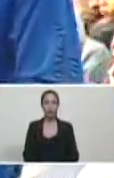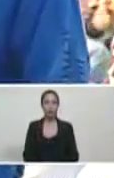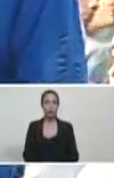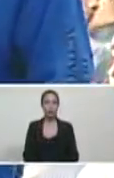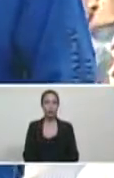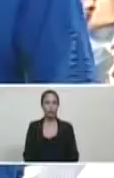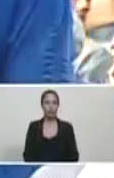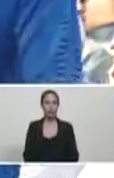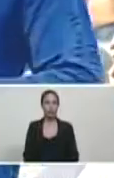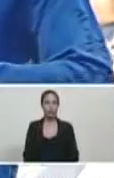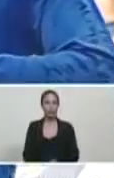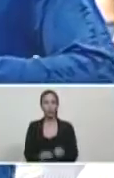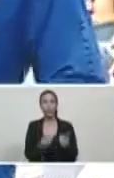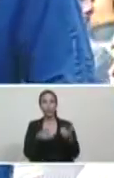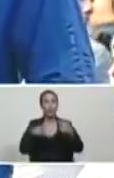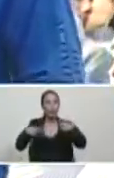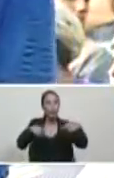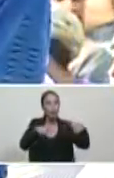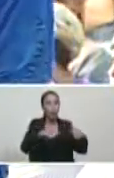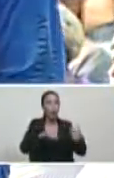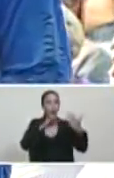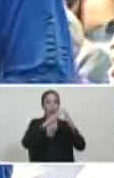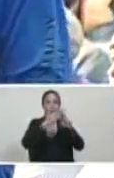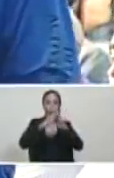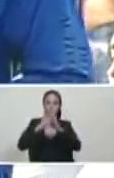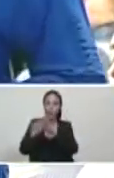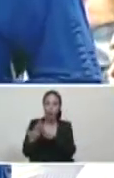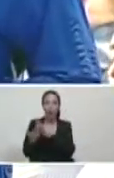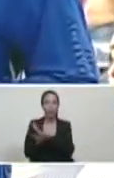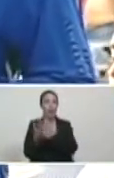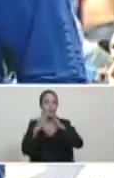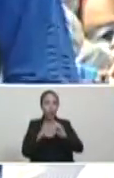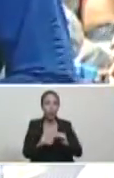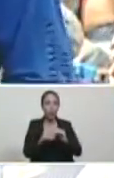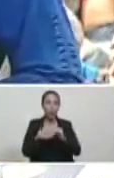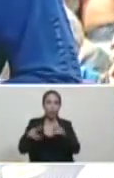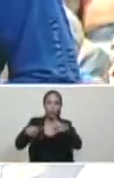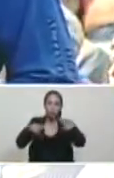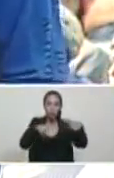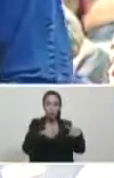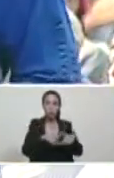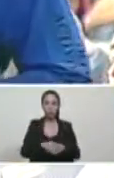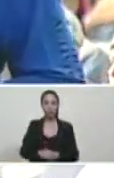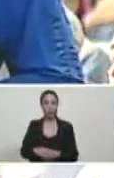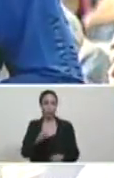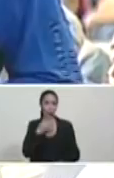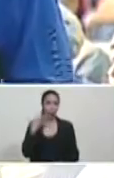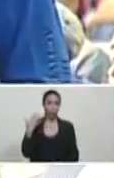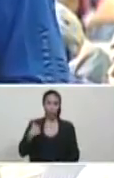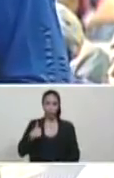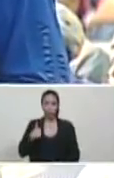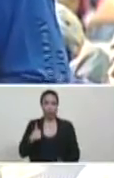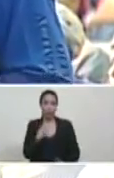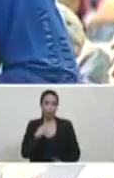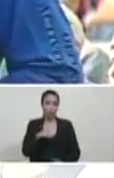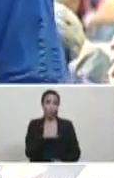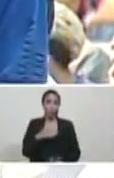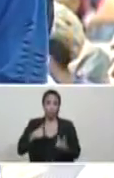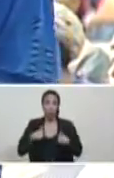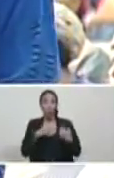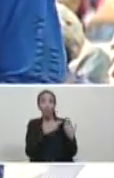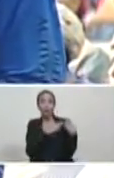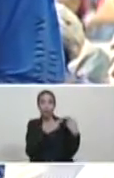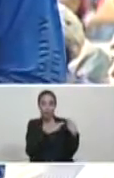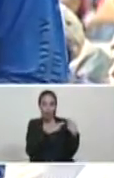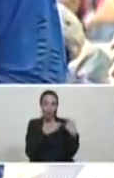con nuestros jefes de calle, nuestras comunas, nuestro poder popular constituido. Me siento orgullosa porque soy vocera ejecutiva de una comuna. Y